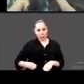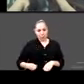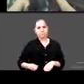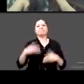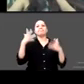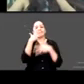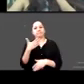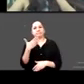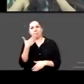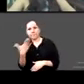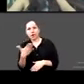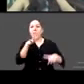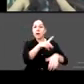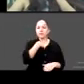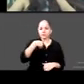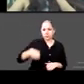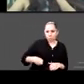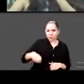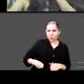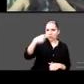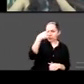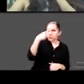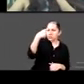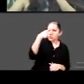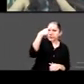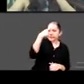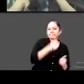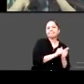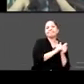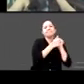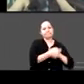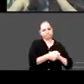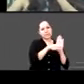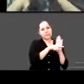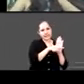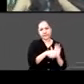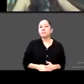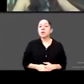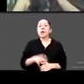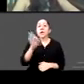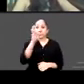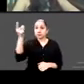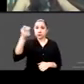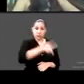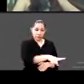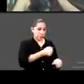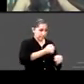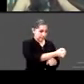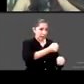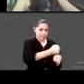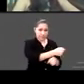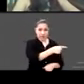asociada a la culpa, pues es que una niña, un niño que arrastra tal cosa, va a ver afectada su autoestima y su autoimagen. Y desde ahí va a